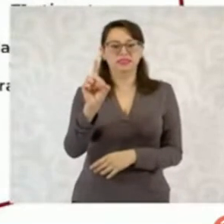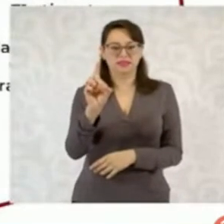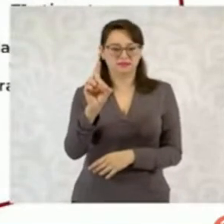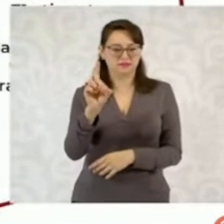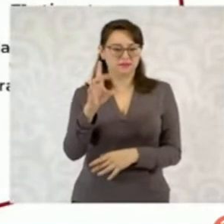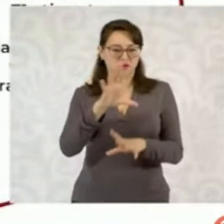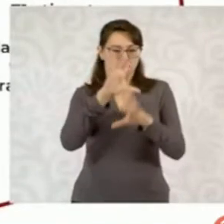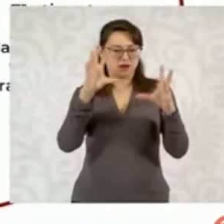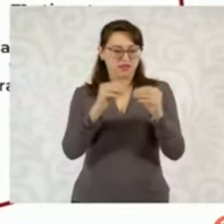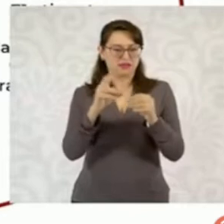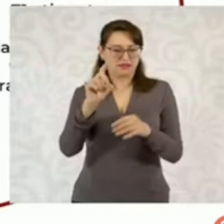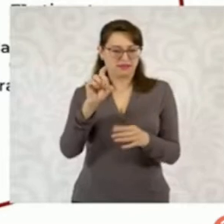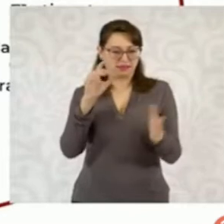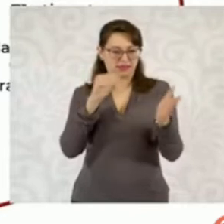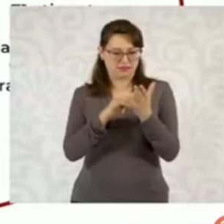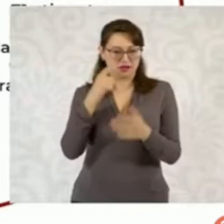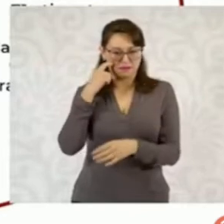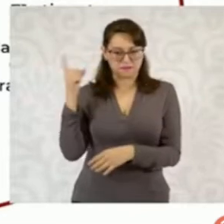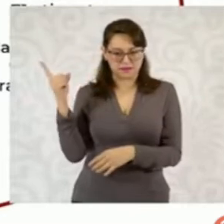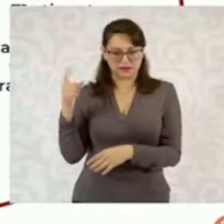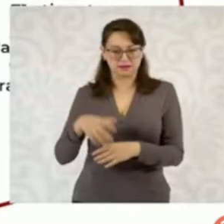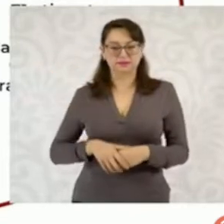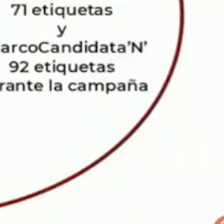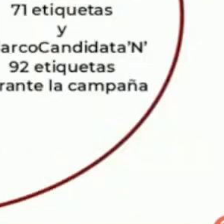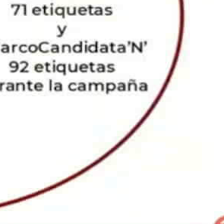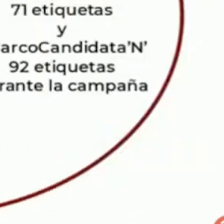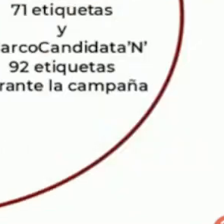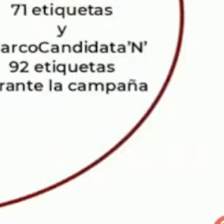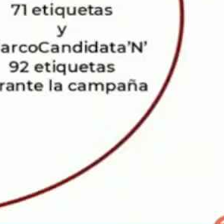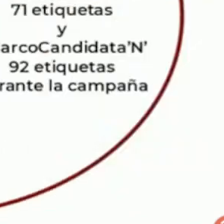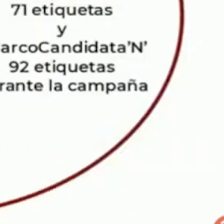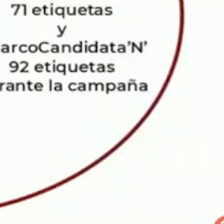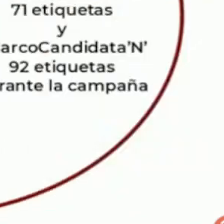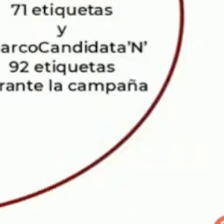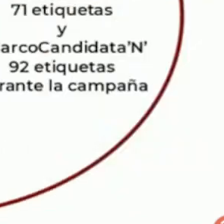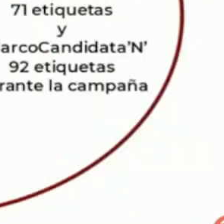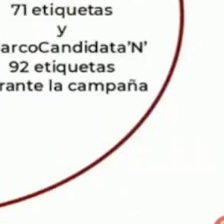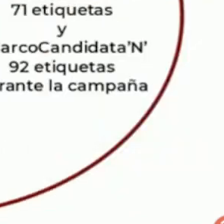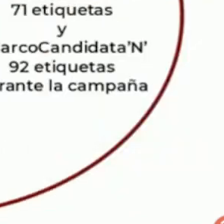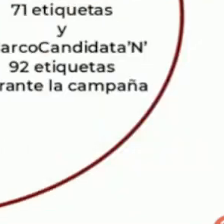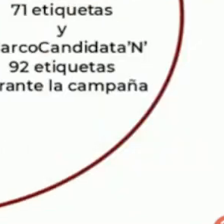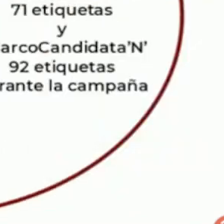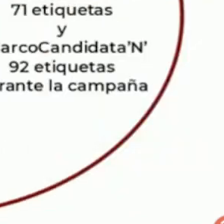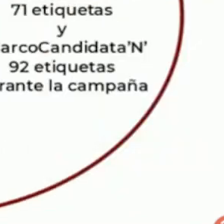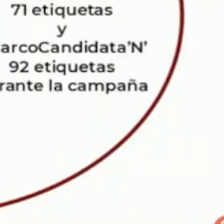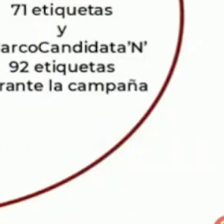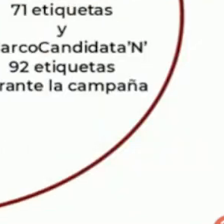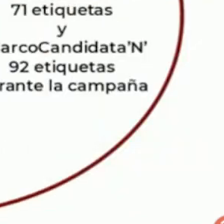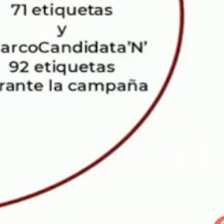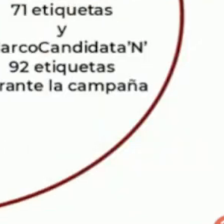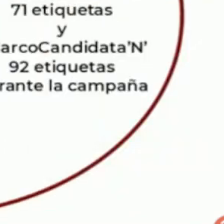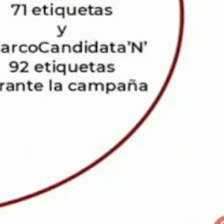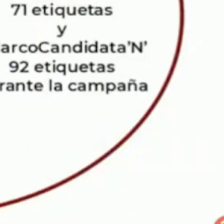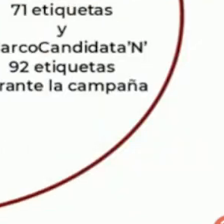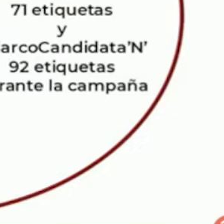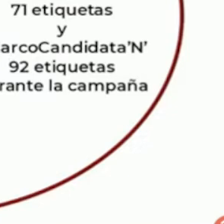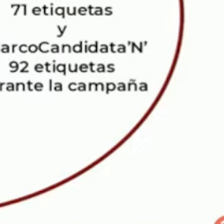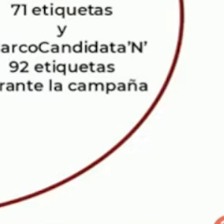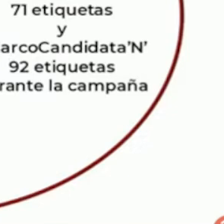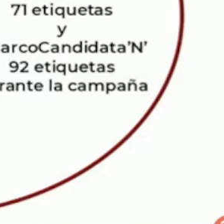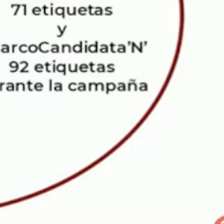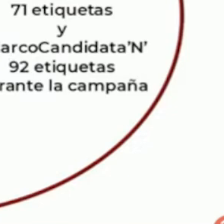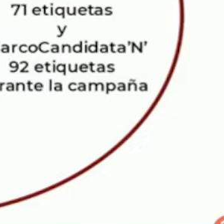33.593 cuentas que usaron el hashtag narcoexpresidente AMLO en total, que son bots.